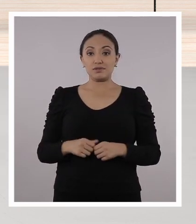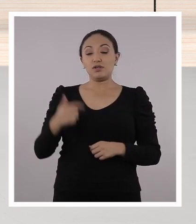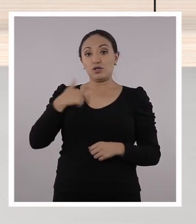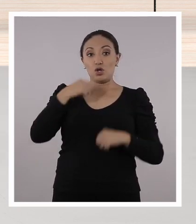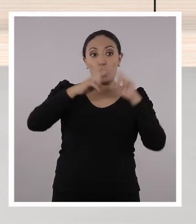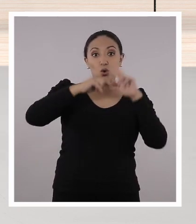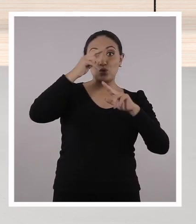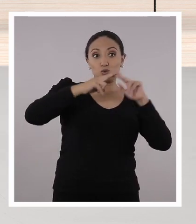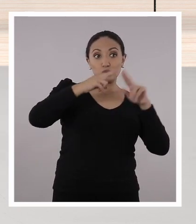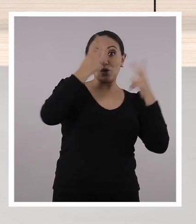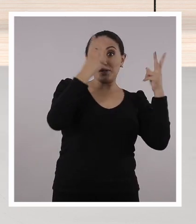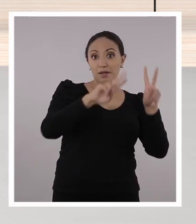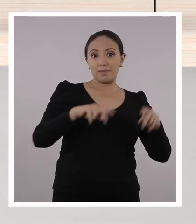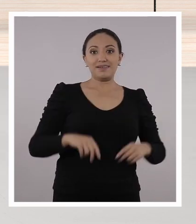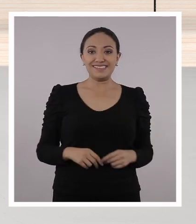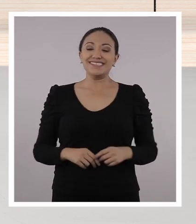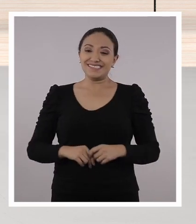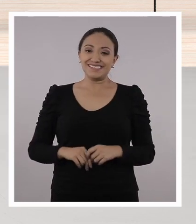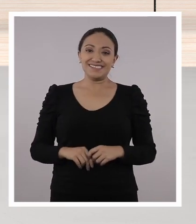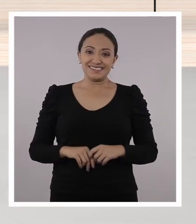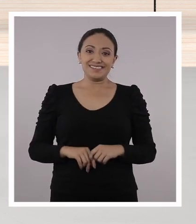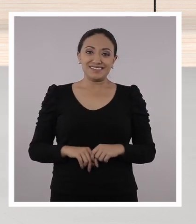haciendo de arquitecta. ¿Quién diría, no?